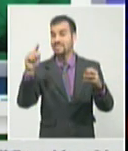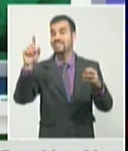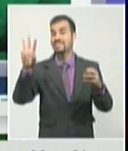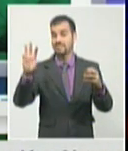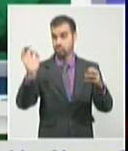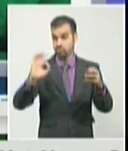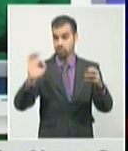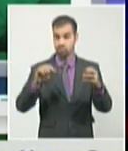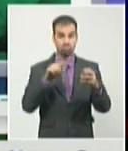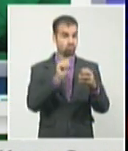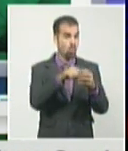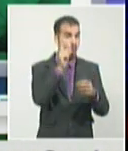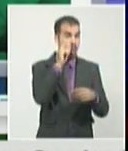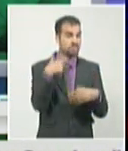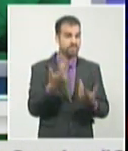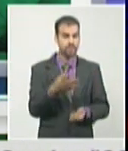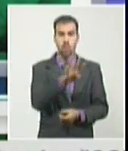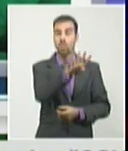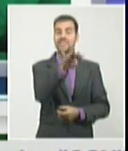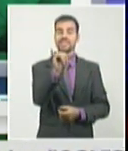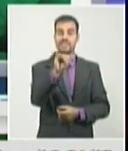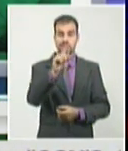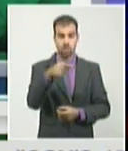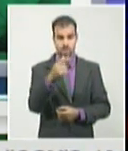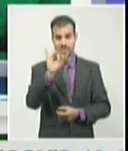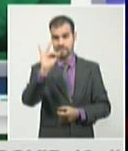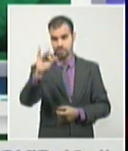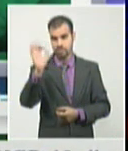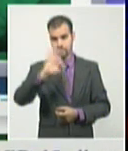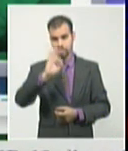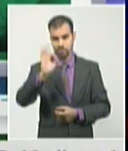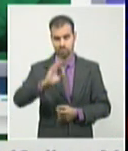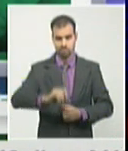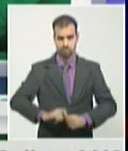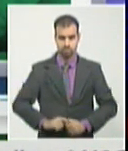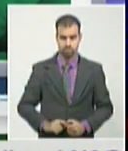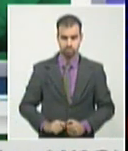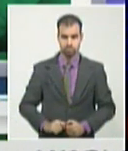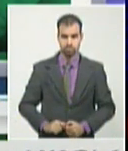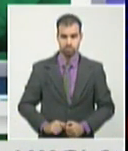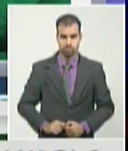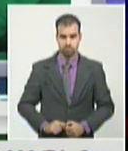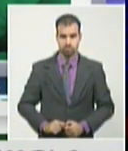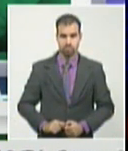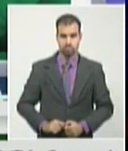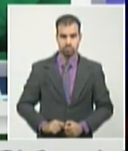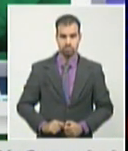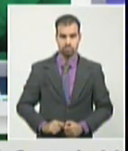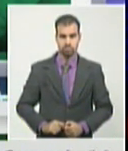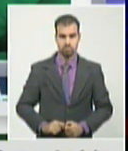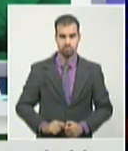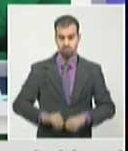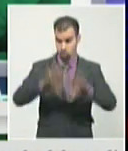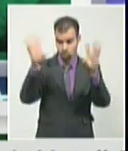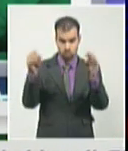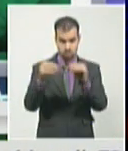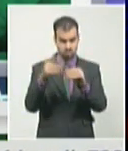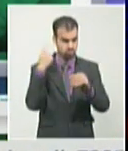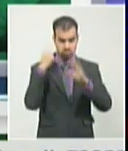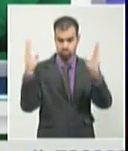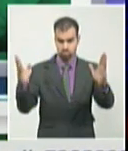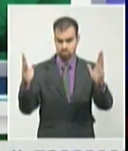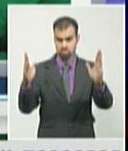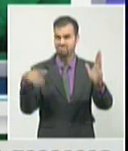el masculino el 46 7% no obstante en el acumulado él seleccionó